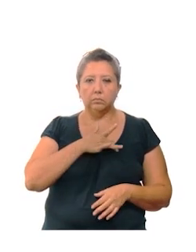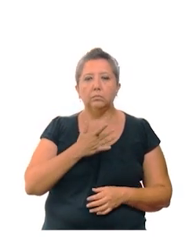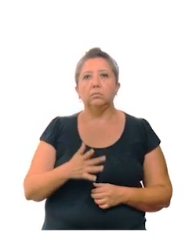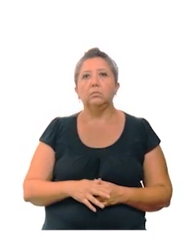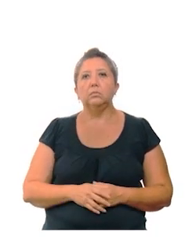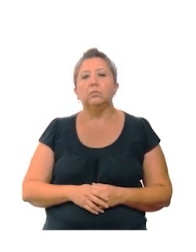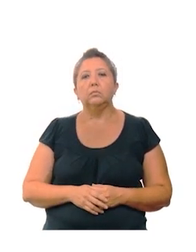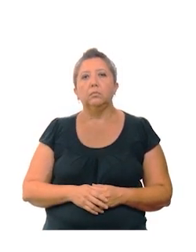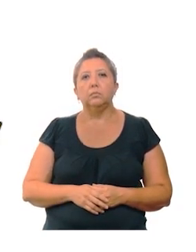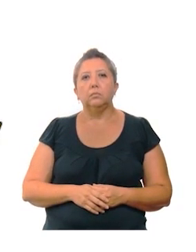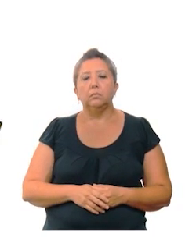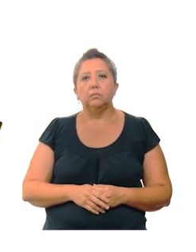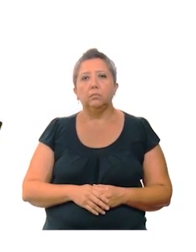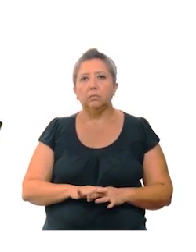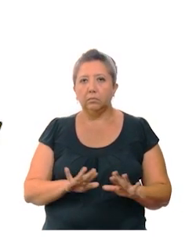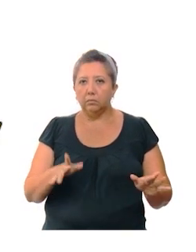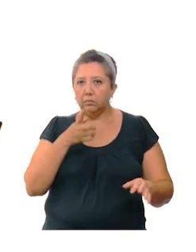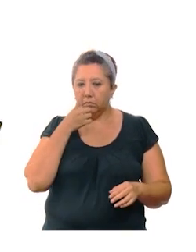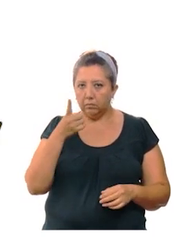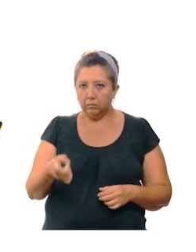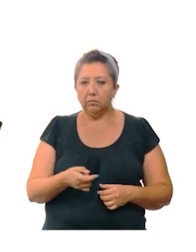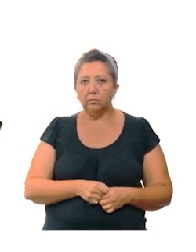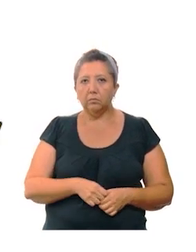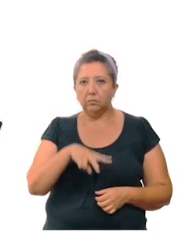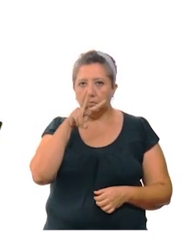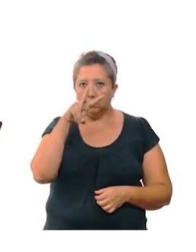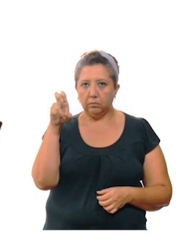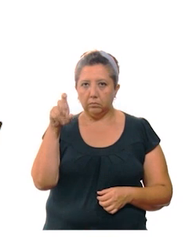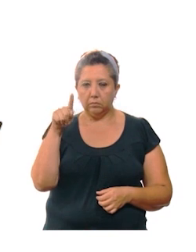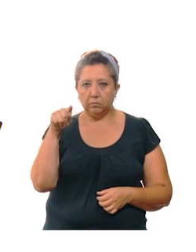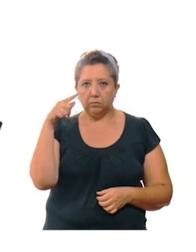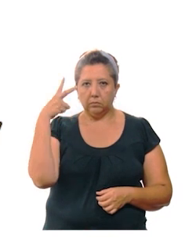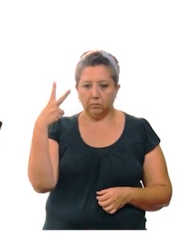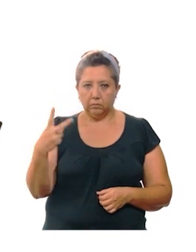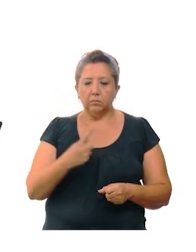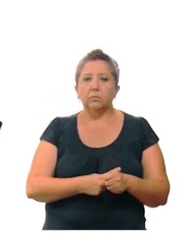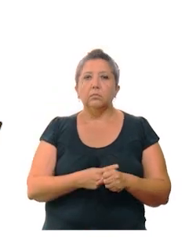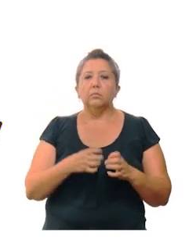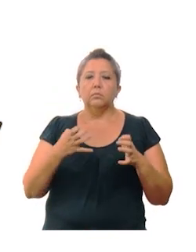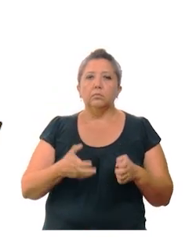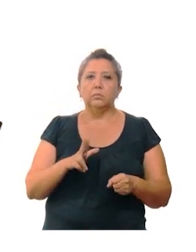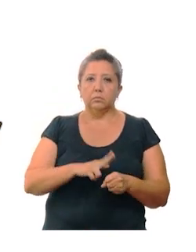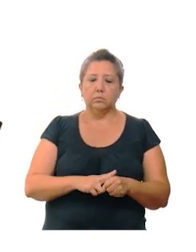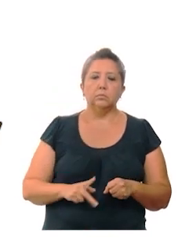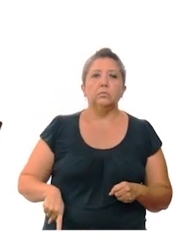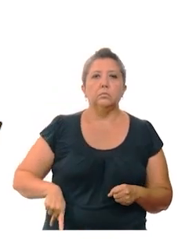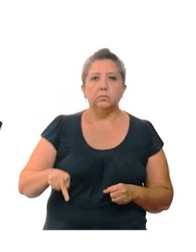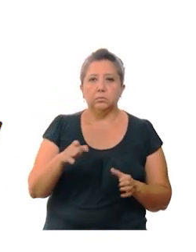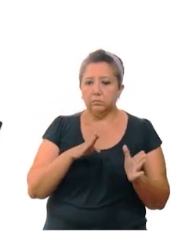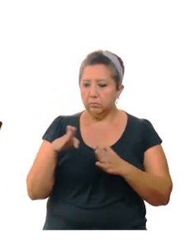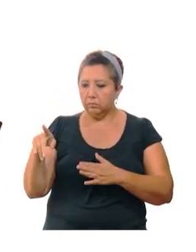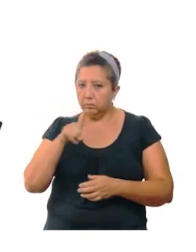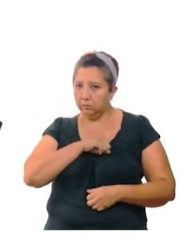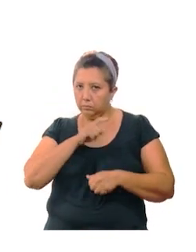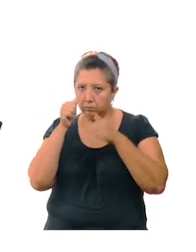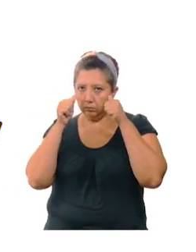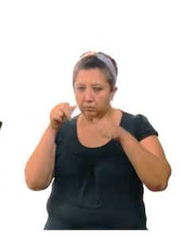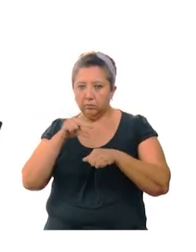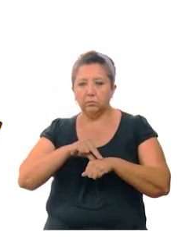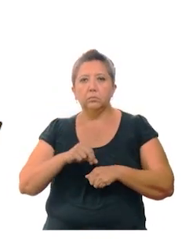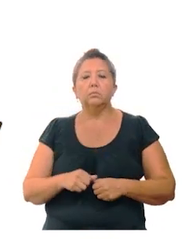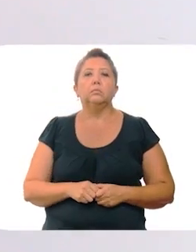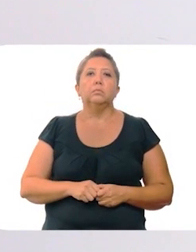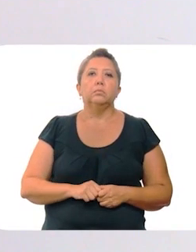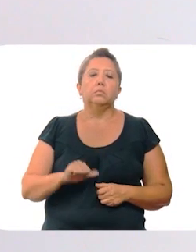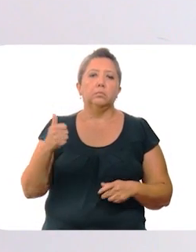síntomas leves. Como ya se mencionó, 272 de los casos positivos están en hospitales públicos y en aislamiento